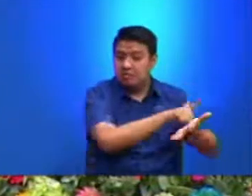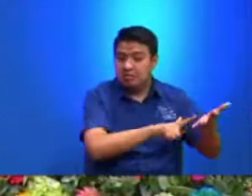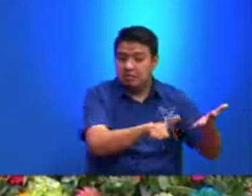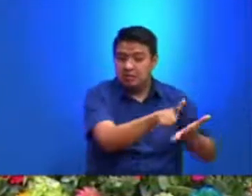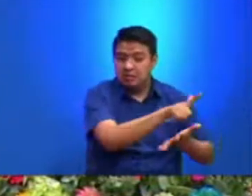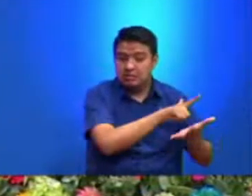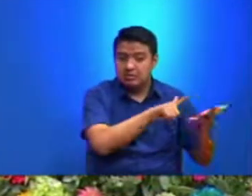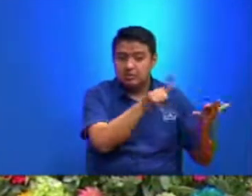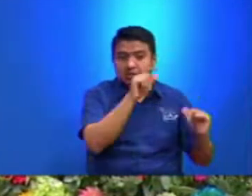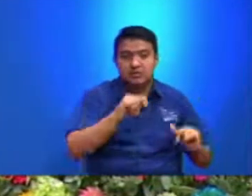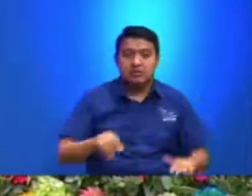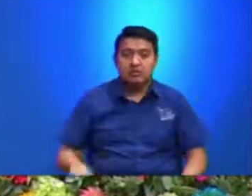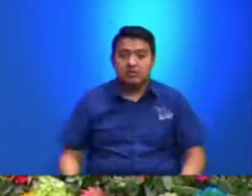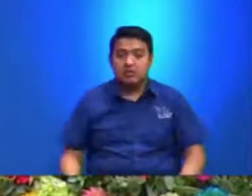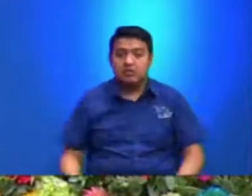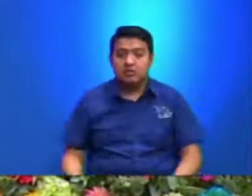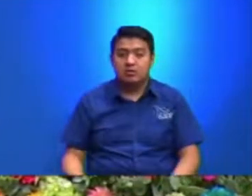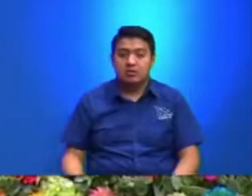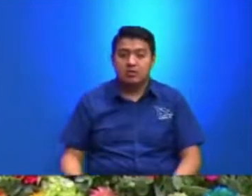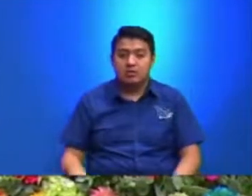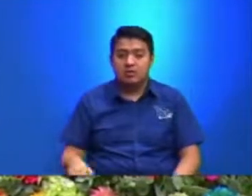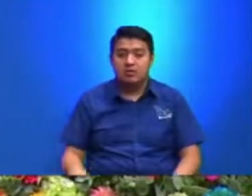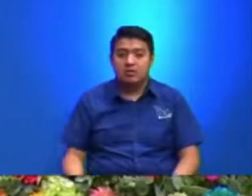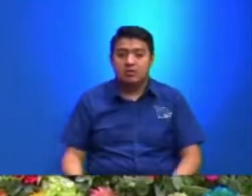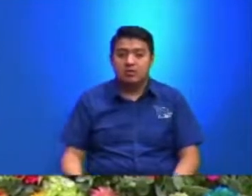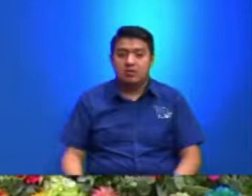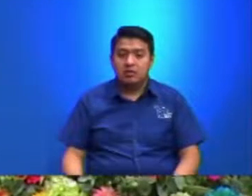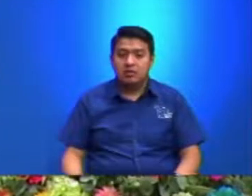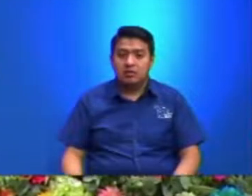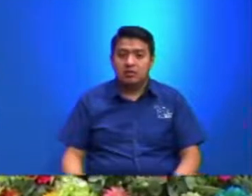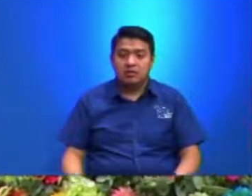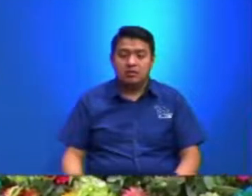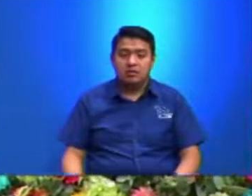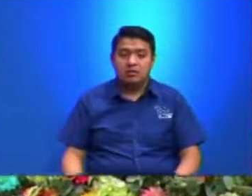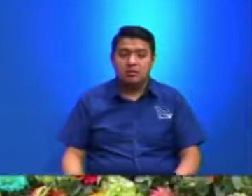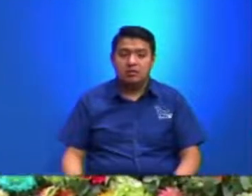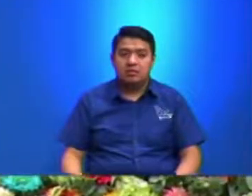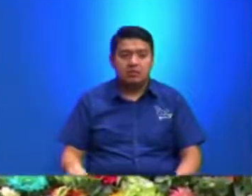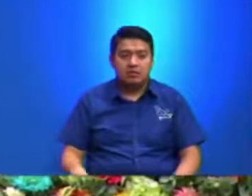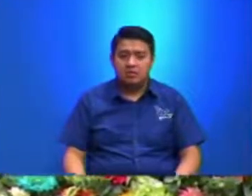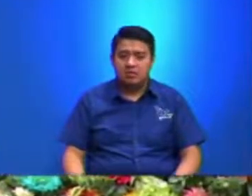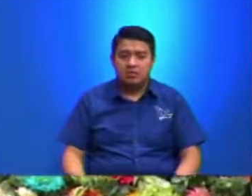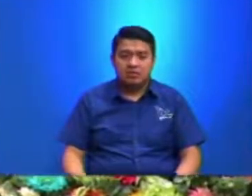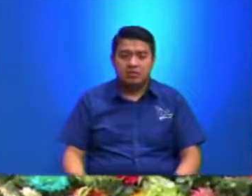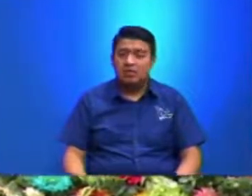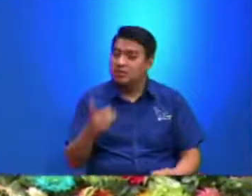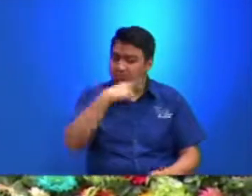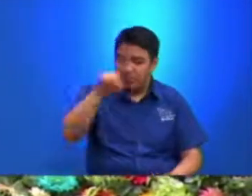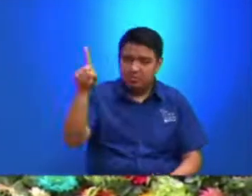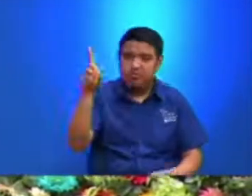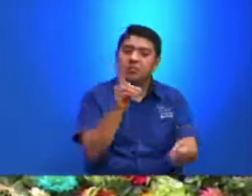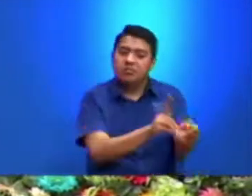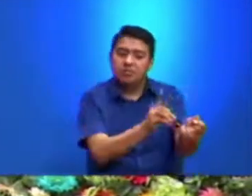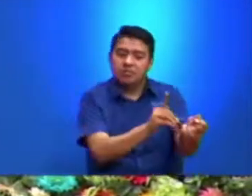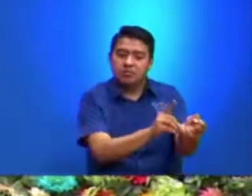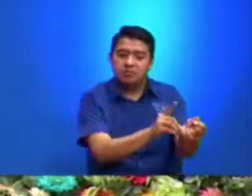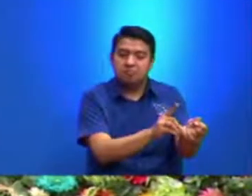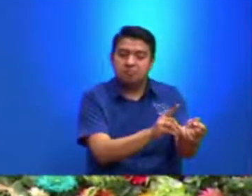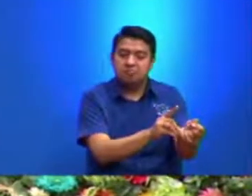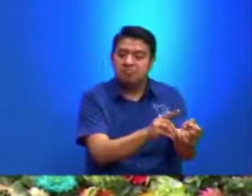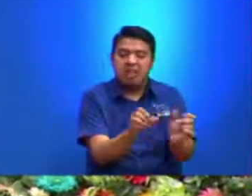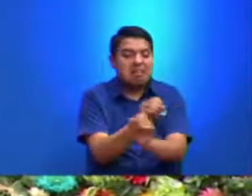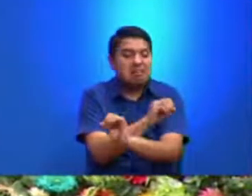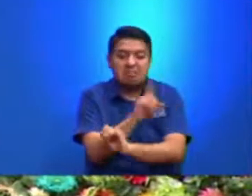y me hicieron exámenes de todo, radiografías, de toditito, y no tenía nada. No